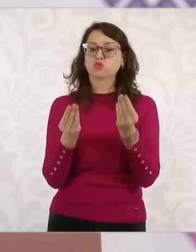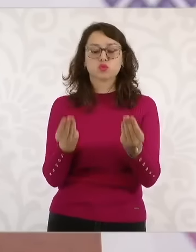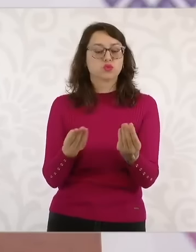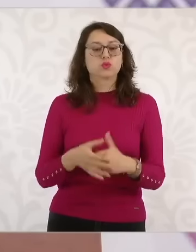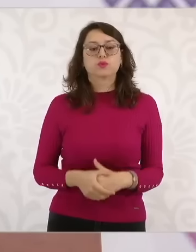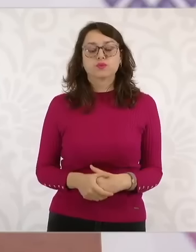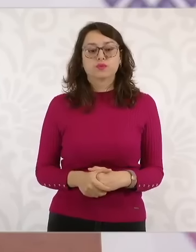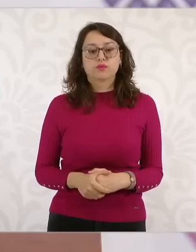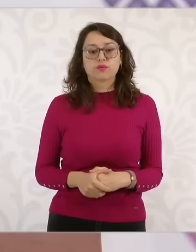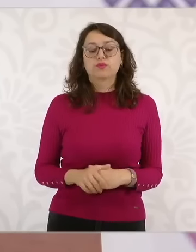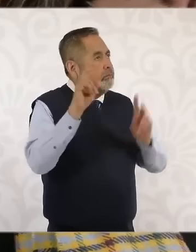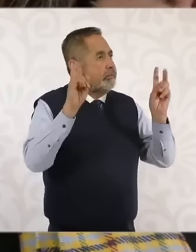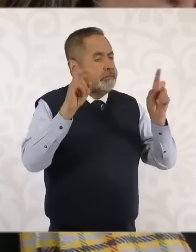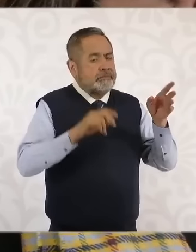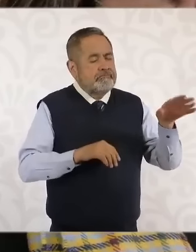¿Quién más?